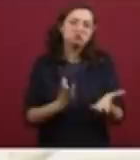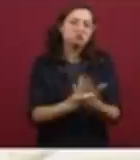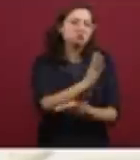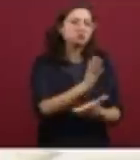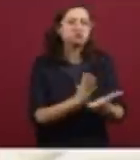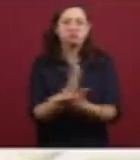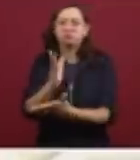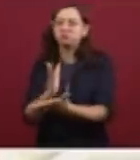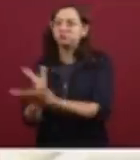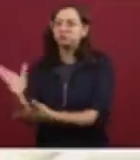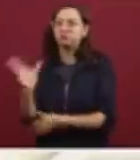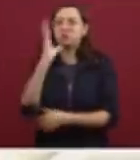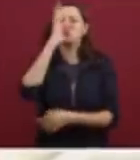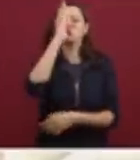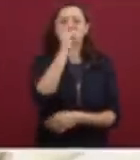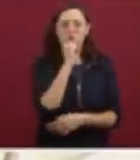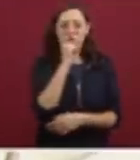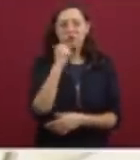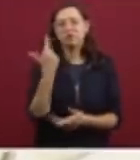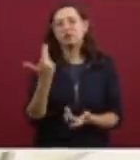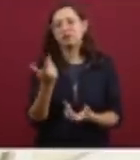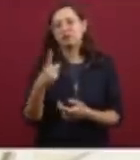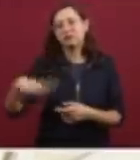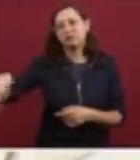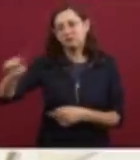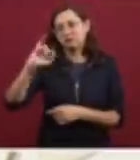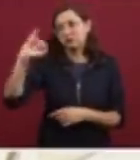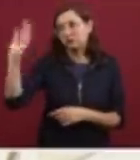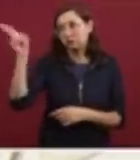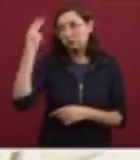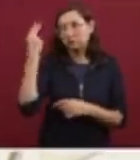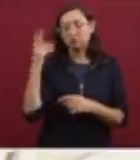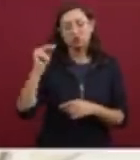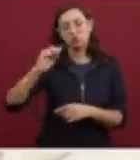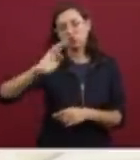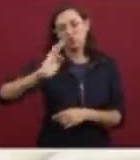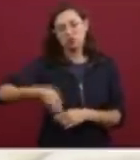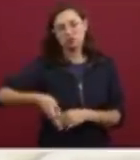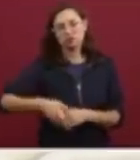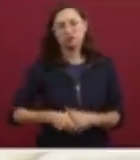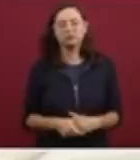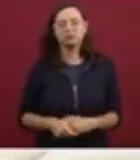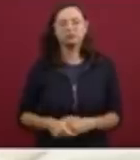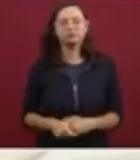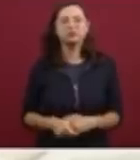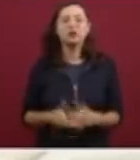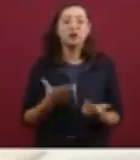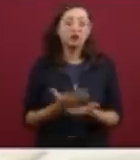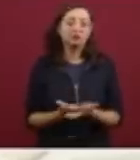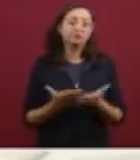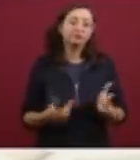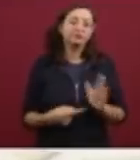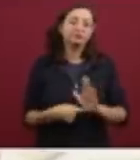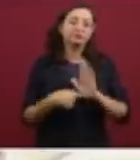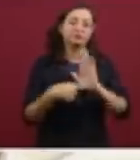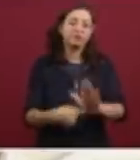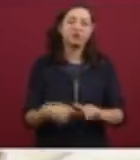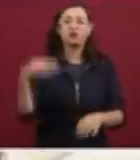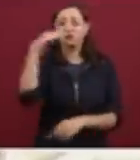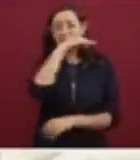de las instituciones de educación superior públicas. Es una opción de educación completamente